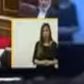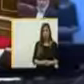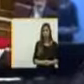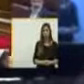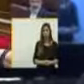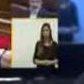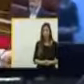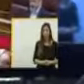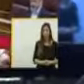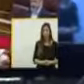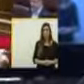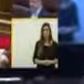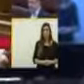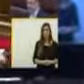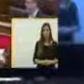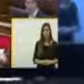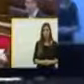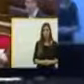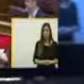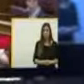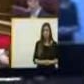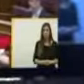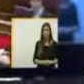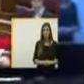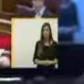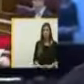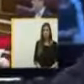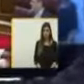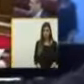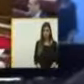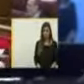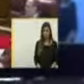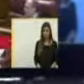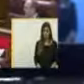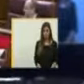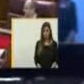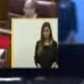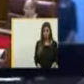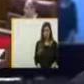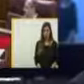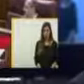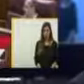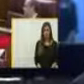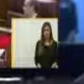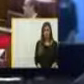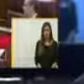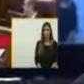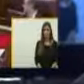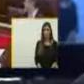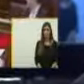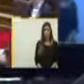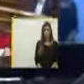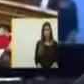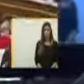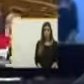relativamente cercano, sí, y dividimos el gobierno, hacemos un gobierno de coalición. Él no lo quiere aceptar, perfecto. A partir de ese día, el comportamiento razonable